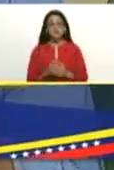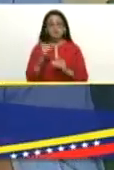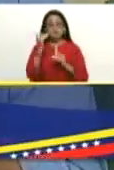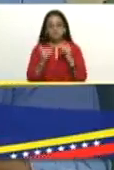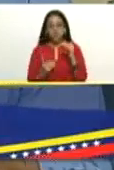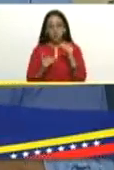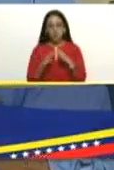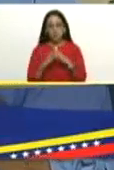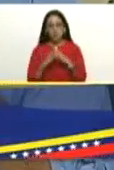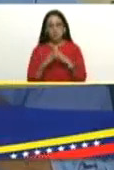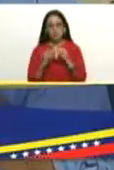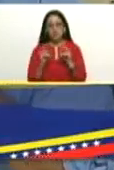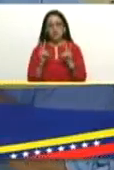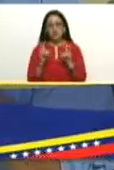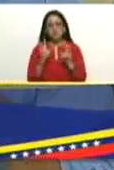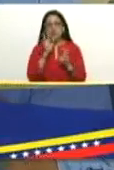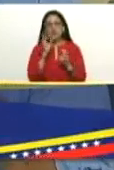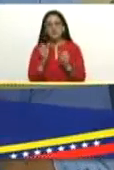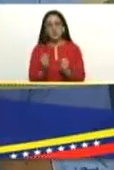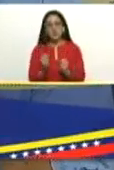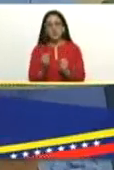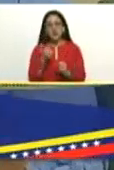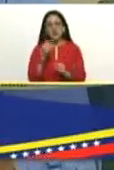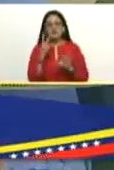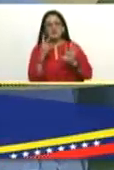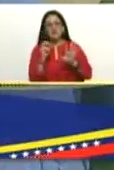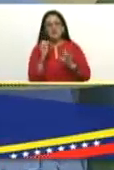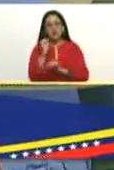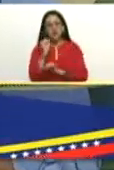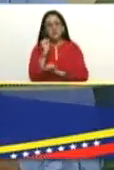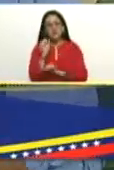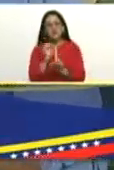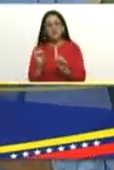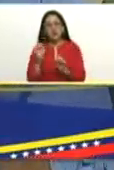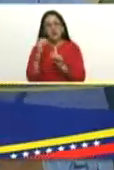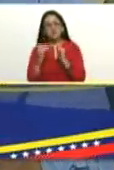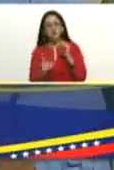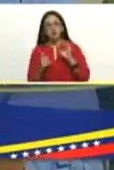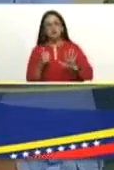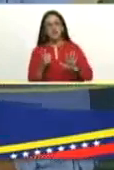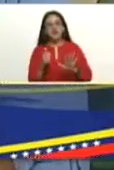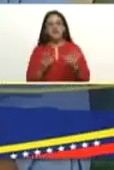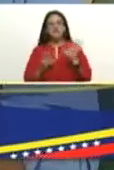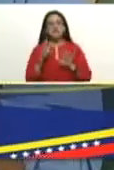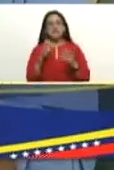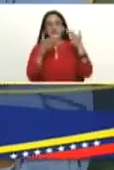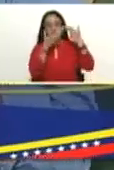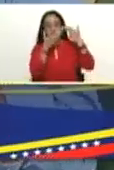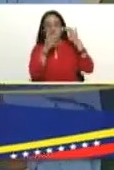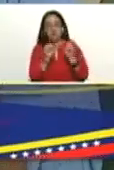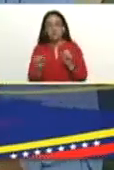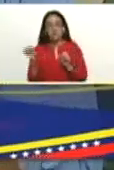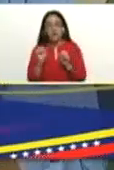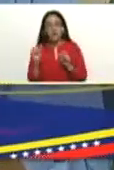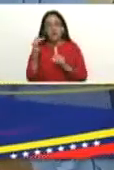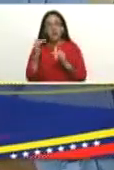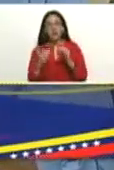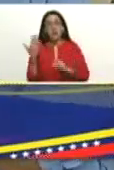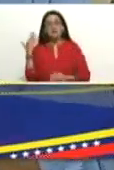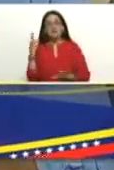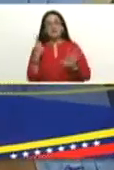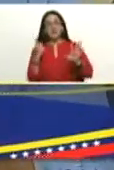sistemáticamente todos los índices de inseguridad. Nosotros teníamos 70 homicidios semanales, lo bajamos a 6. Teníamos 15 secuestros semanales, ahora el último que tuvimos fue hace 6